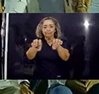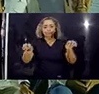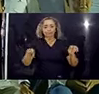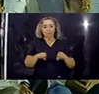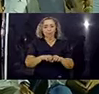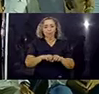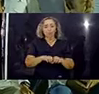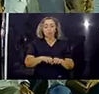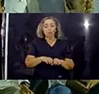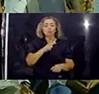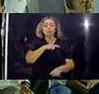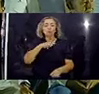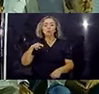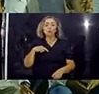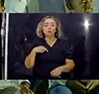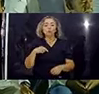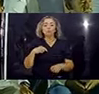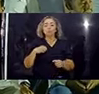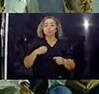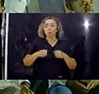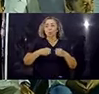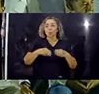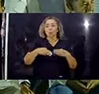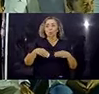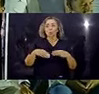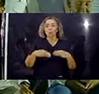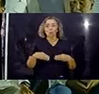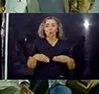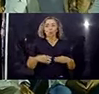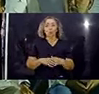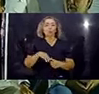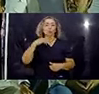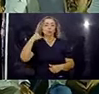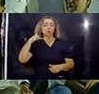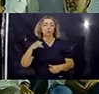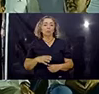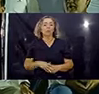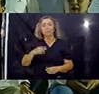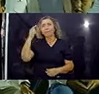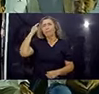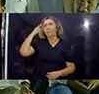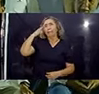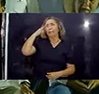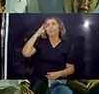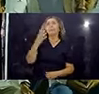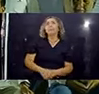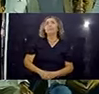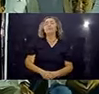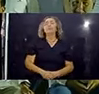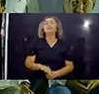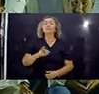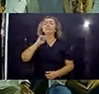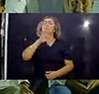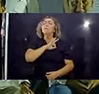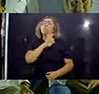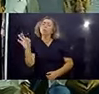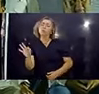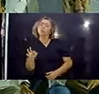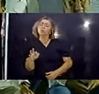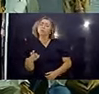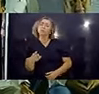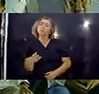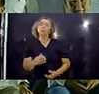nuestro movimiento en Yucatán dijimos podemos ir nuevamente al centro